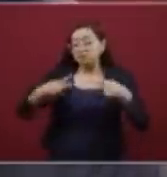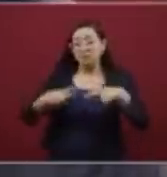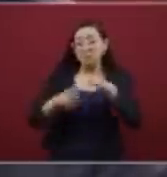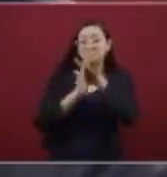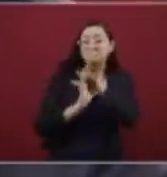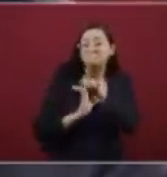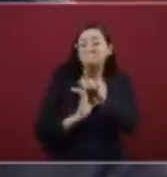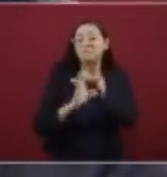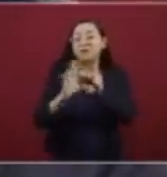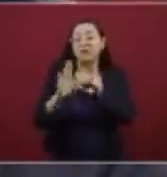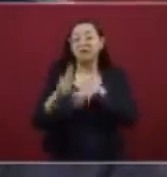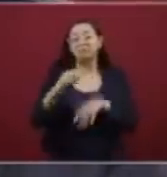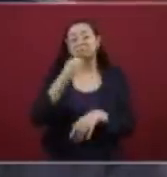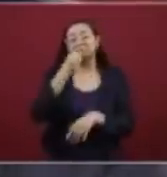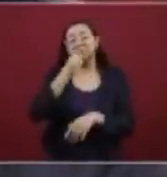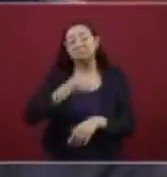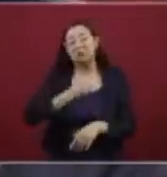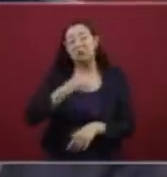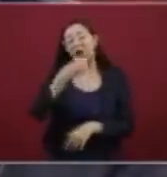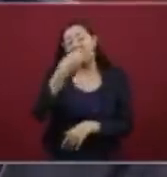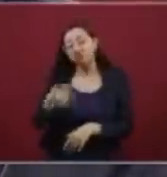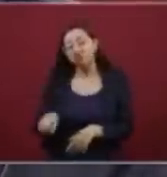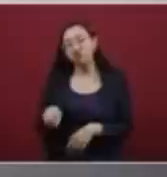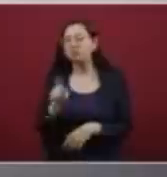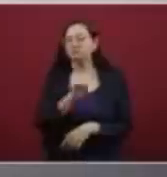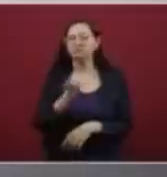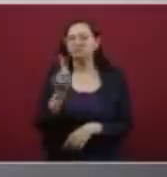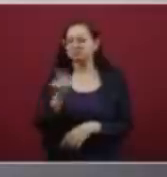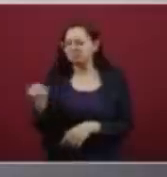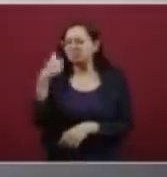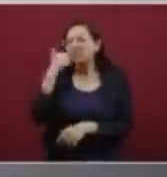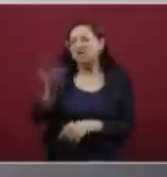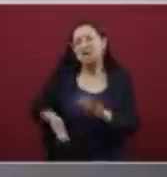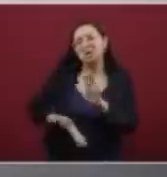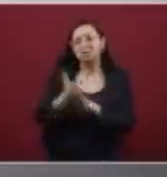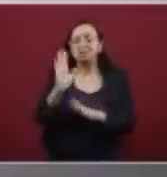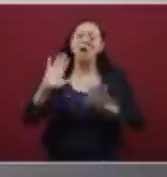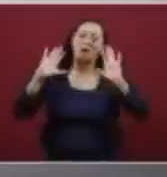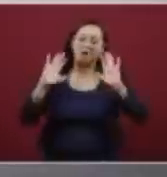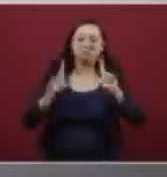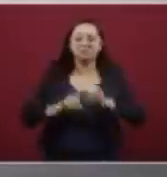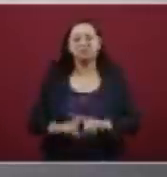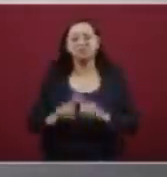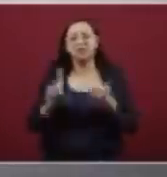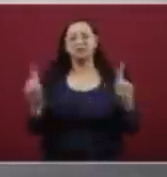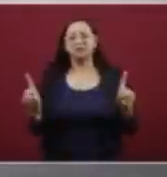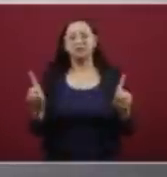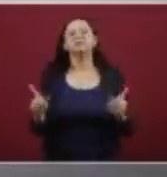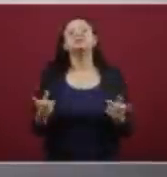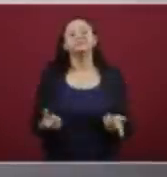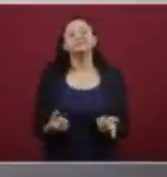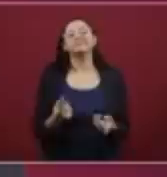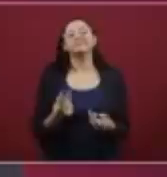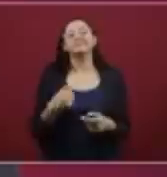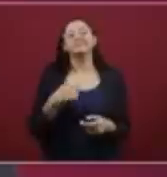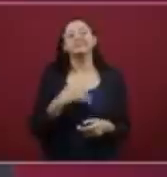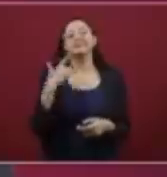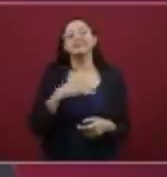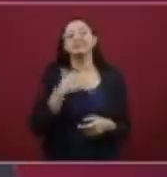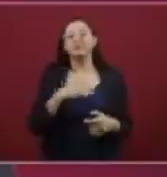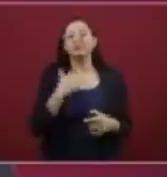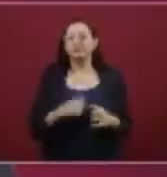opcional, no obligatoria. Y estamos seguros que vamos a lograr